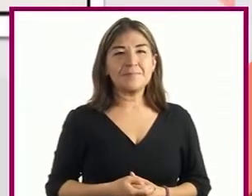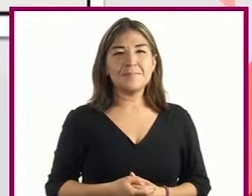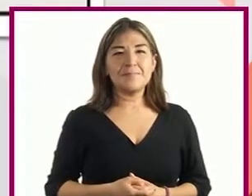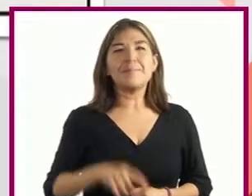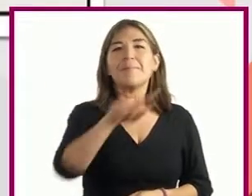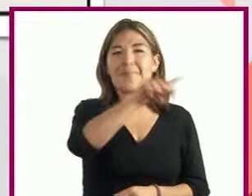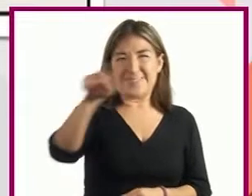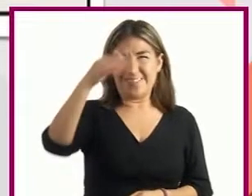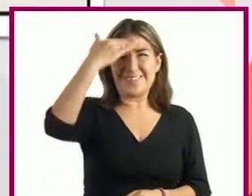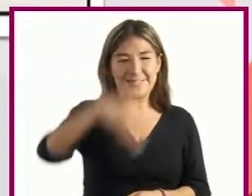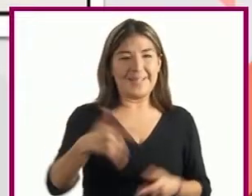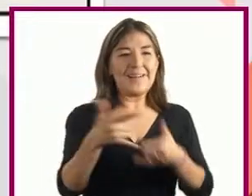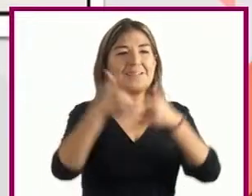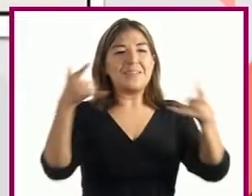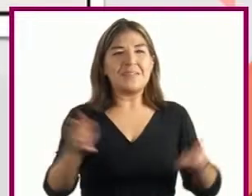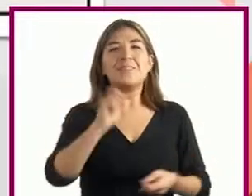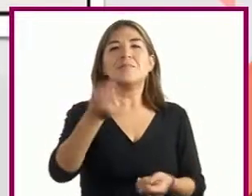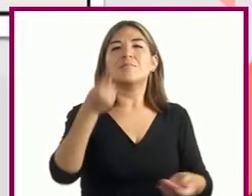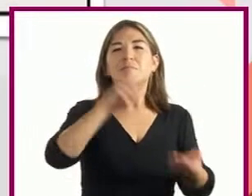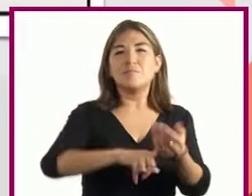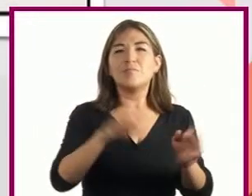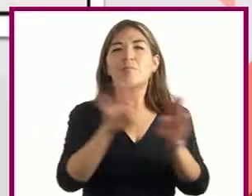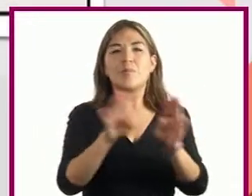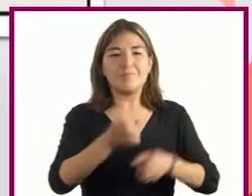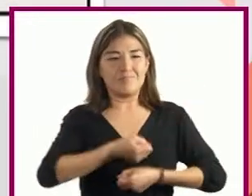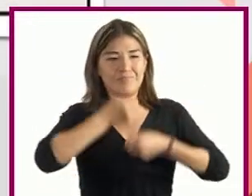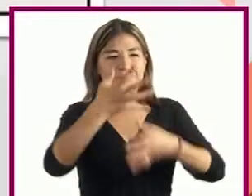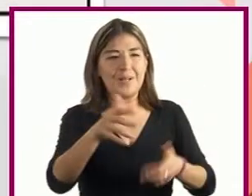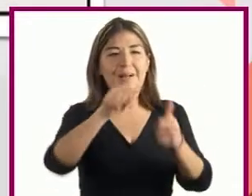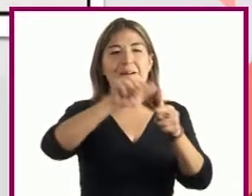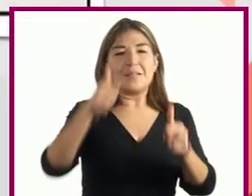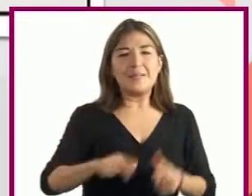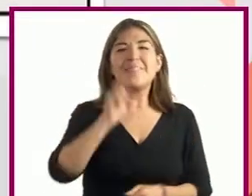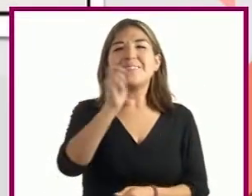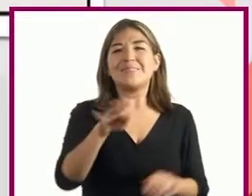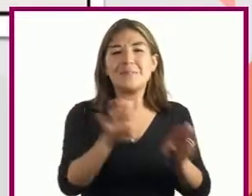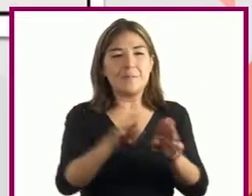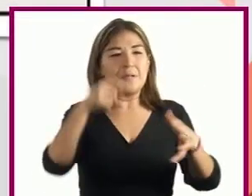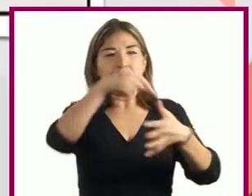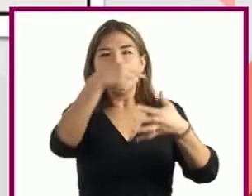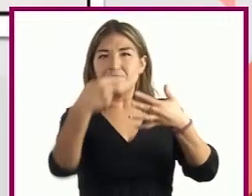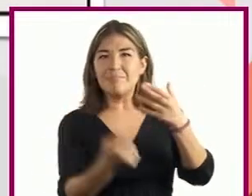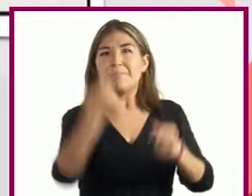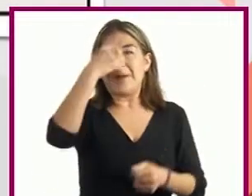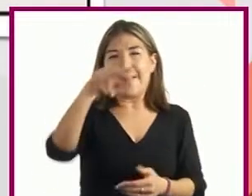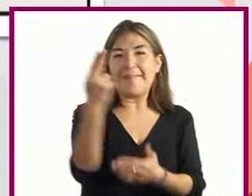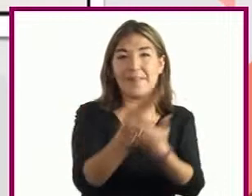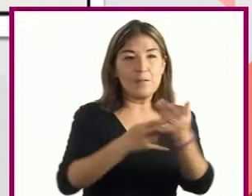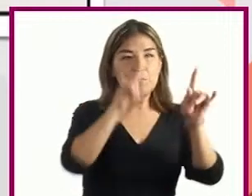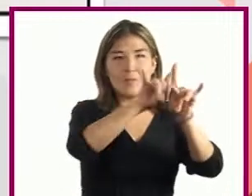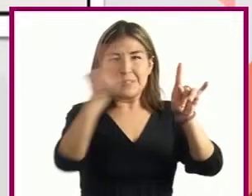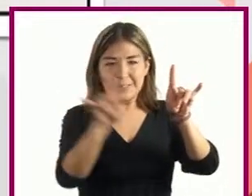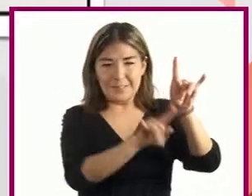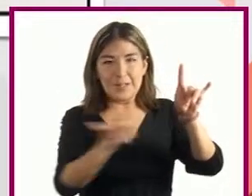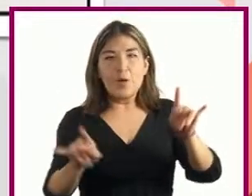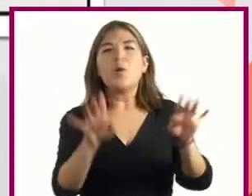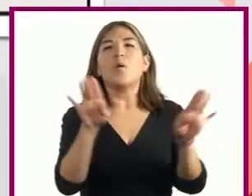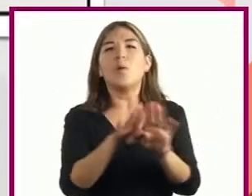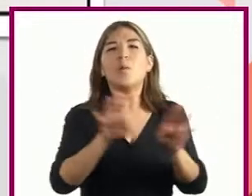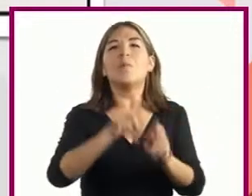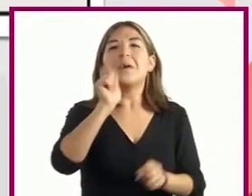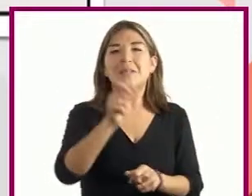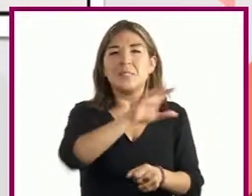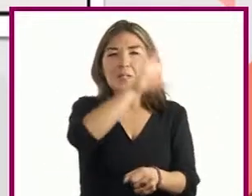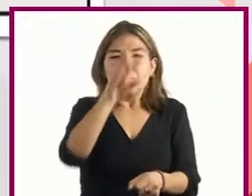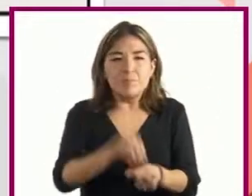Como sabemos, la historieta es una forma de expresión artística y consiste en una serie de dibujos que, leídos en secuencia, componen